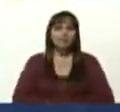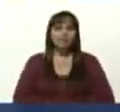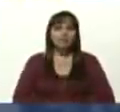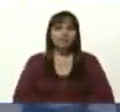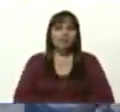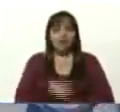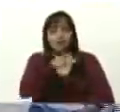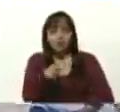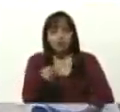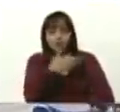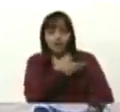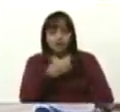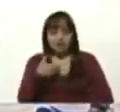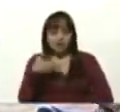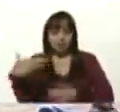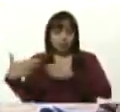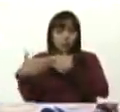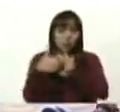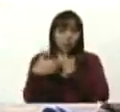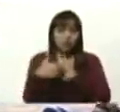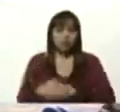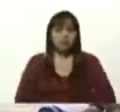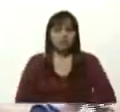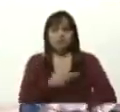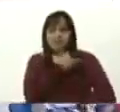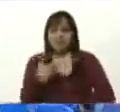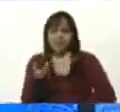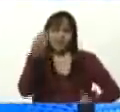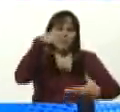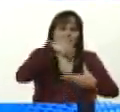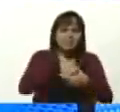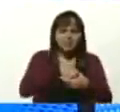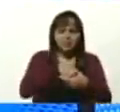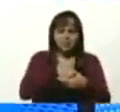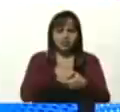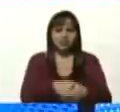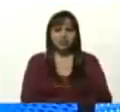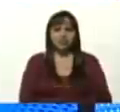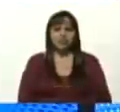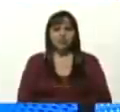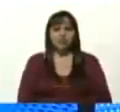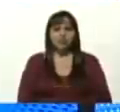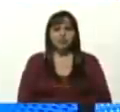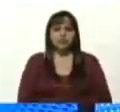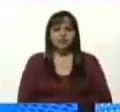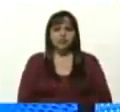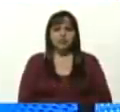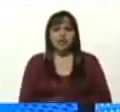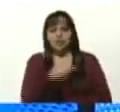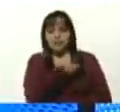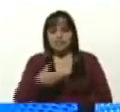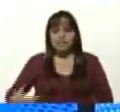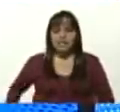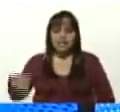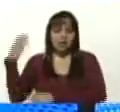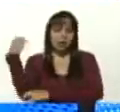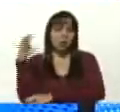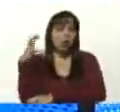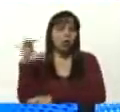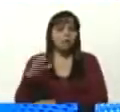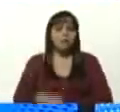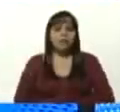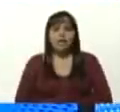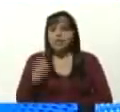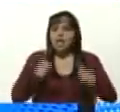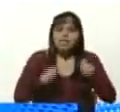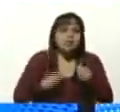intemperancia y al intervencionismo de Iván Duque desde Colombia,